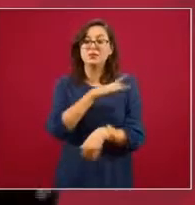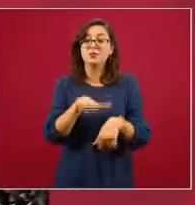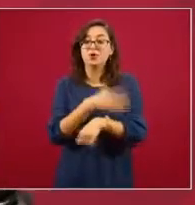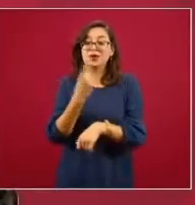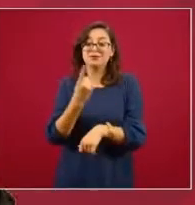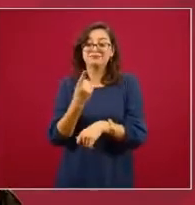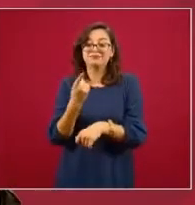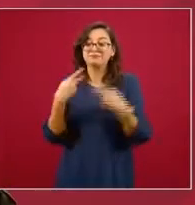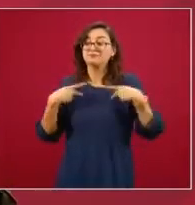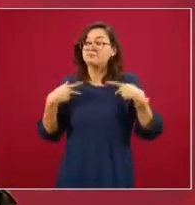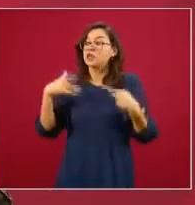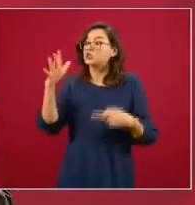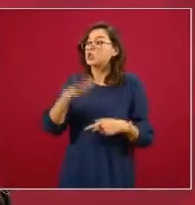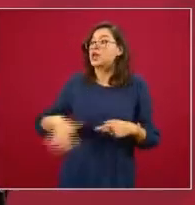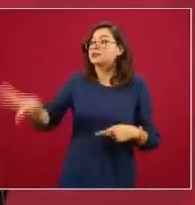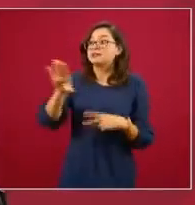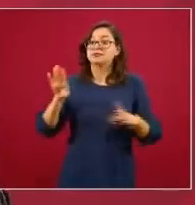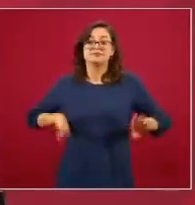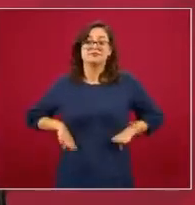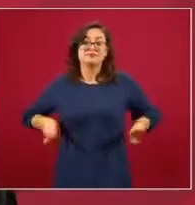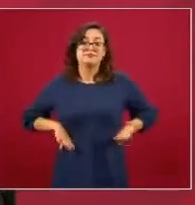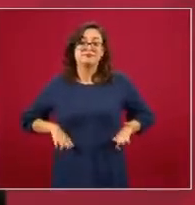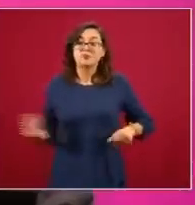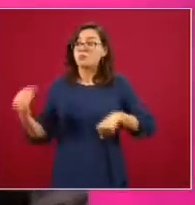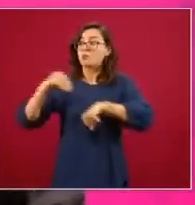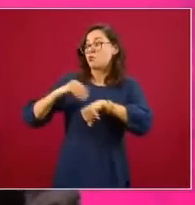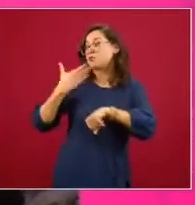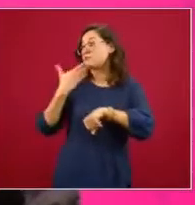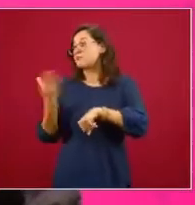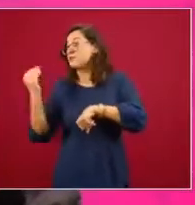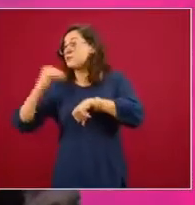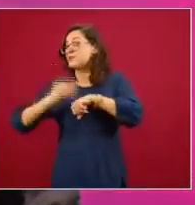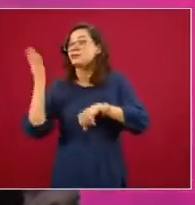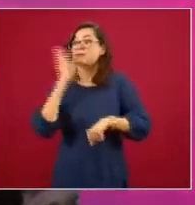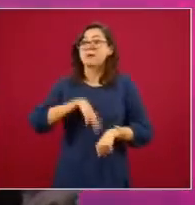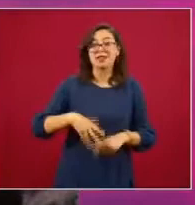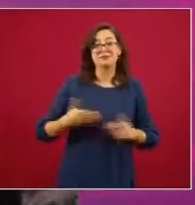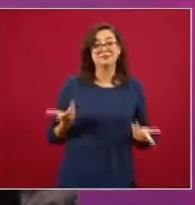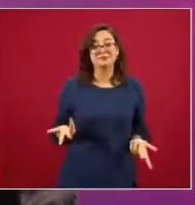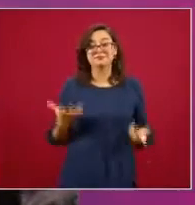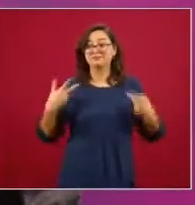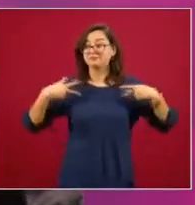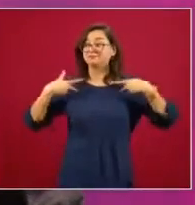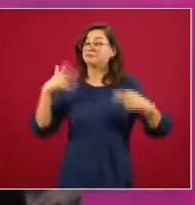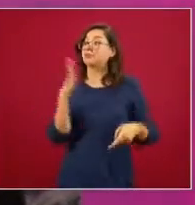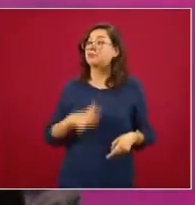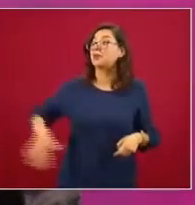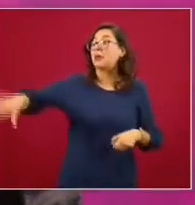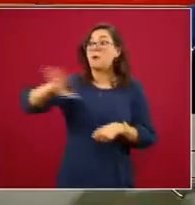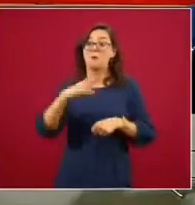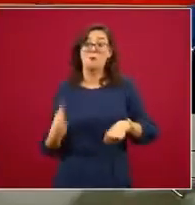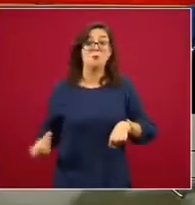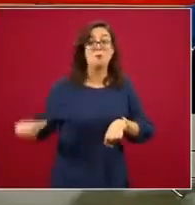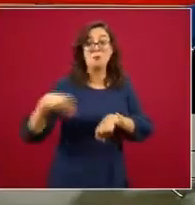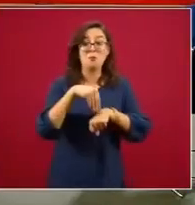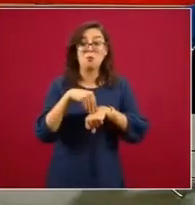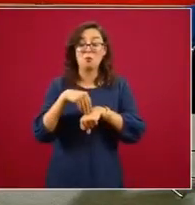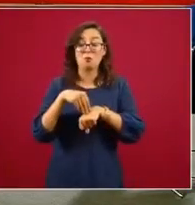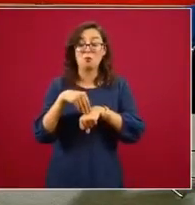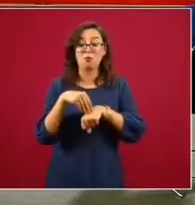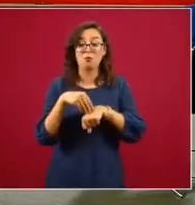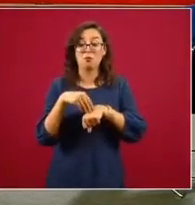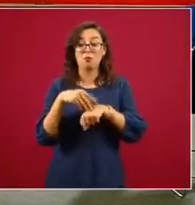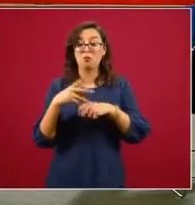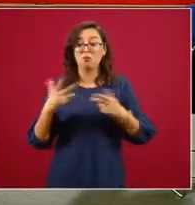es el comportamiento social. Y hemos dicho también múltiples veces que el comportamiento social no es solamente